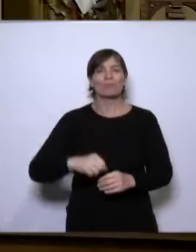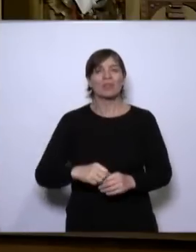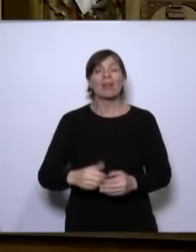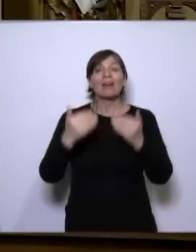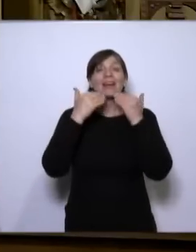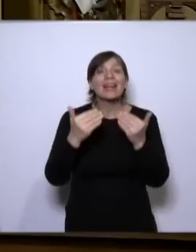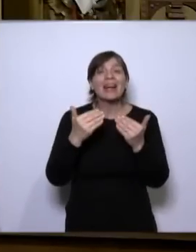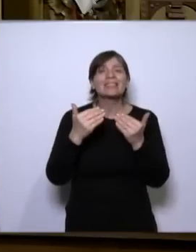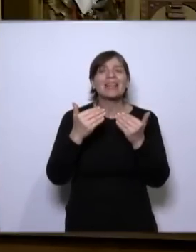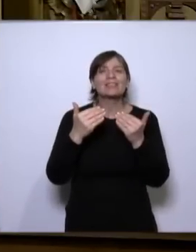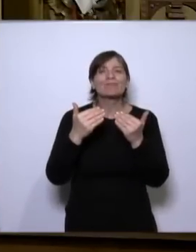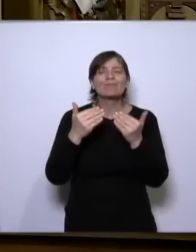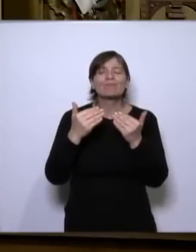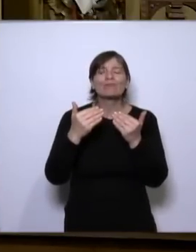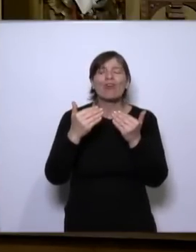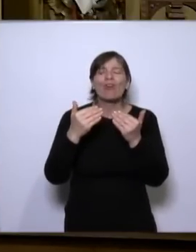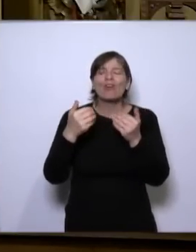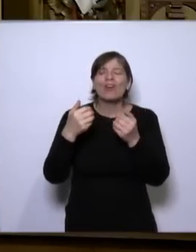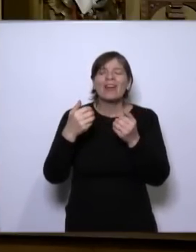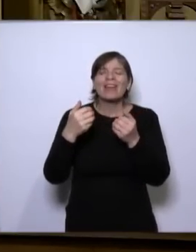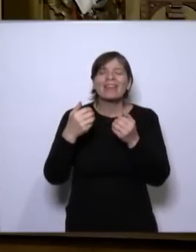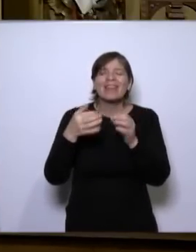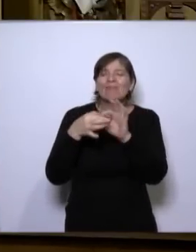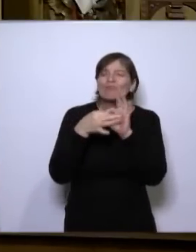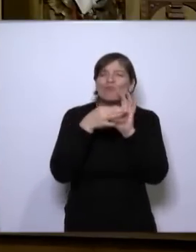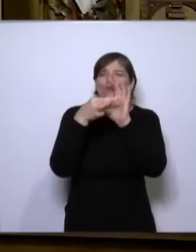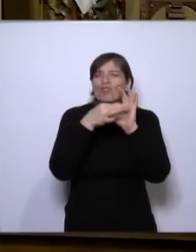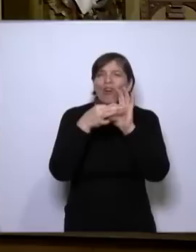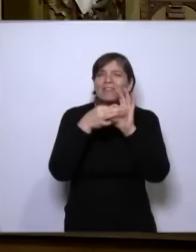Gracias a su intimidad con el Dios que se le revela,